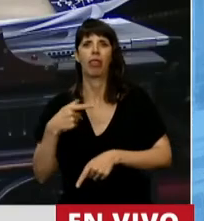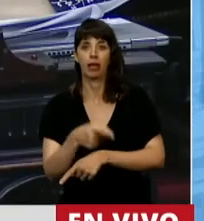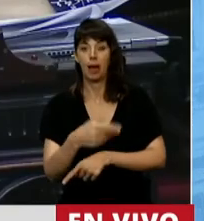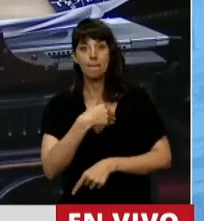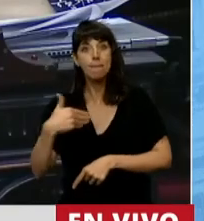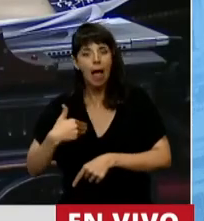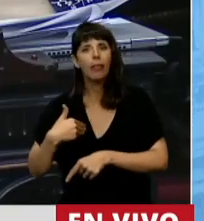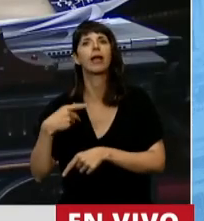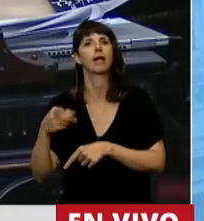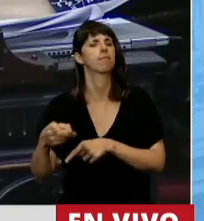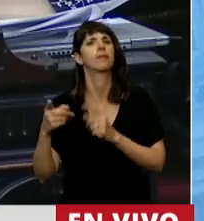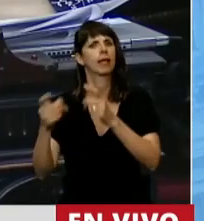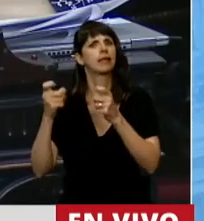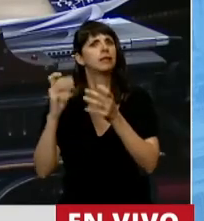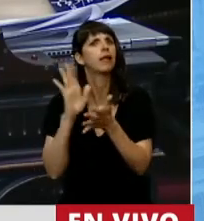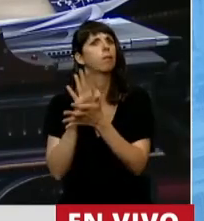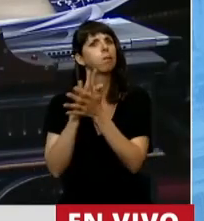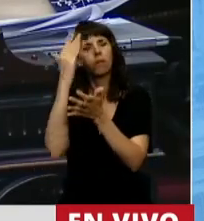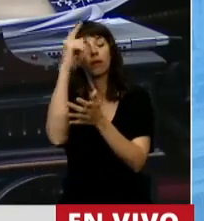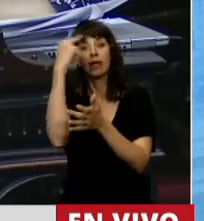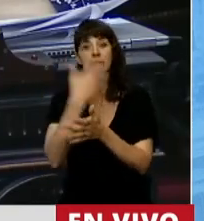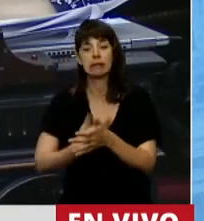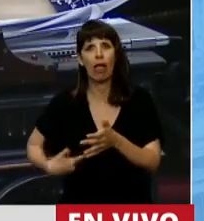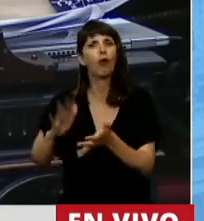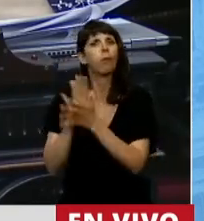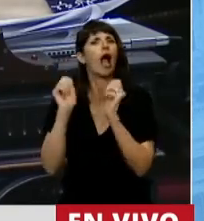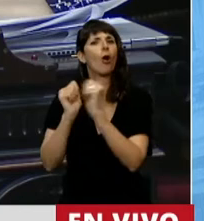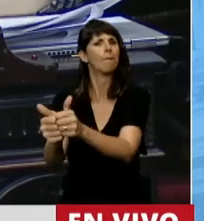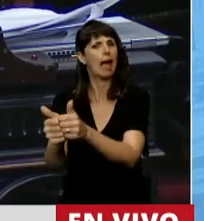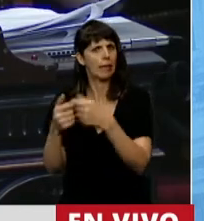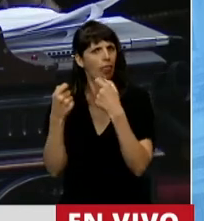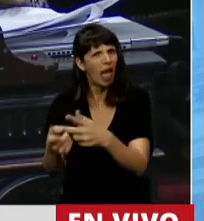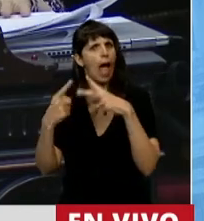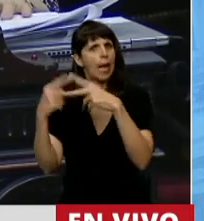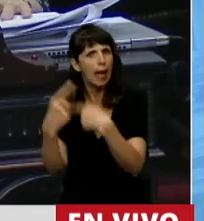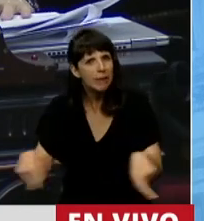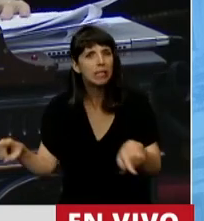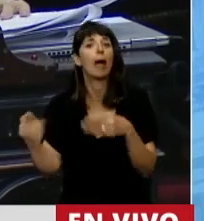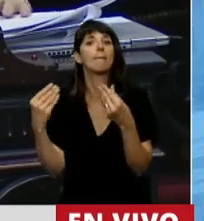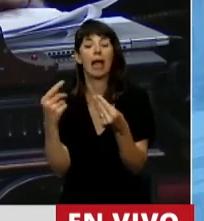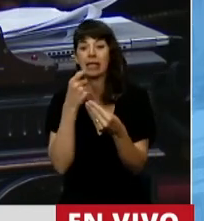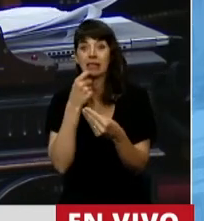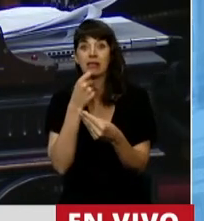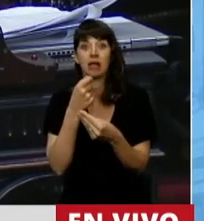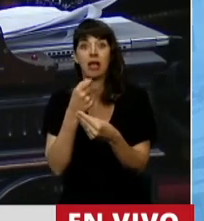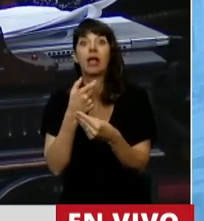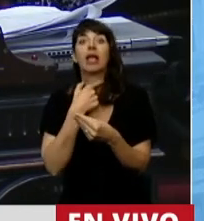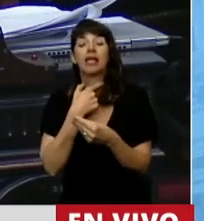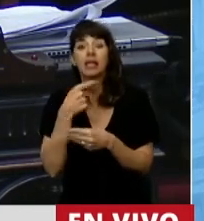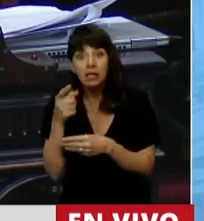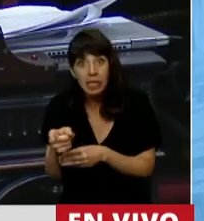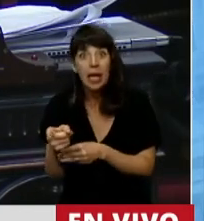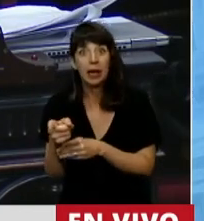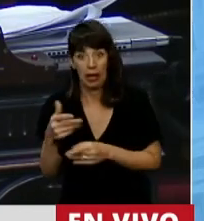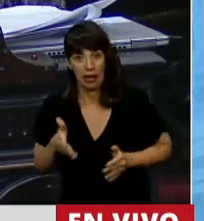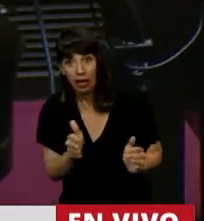y el acompañamiento del Estado para que, si no quiere o no puede criar a ese niño, no piense que su única salida es